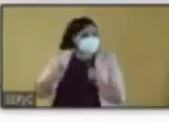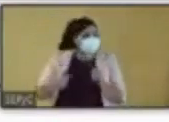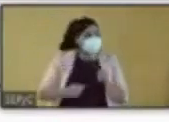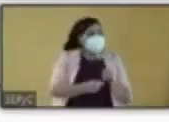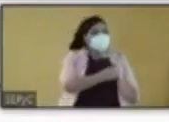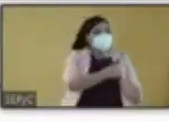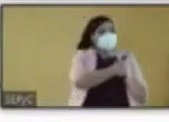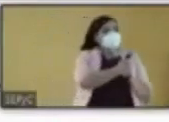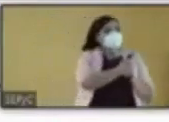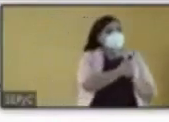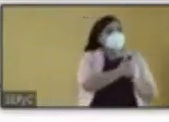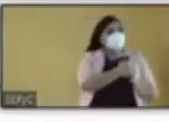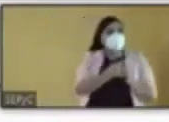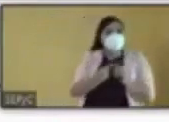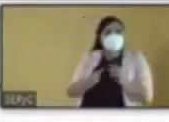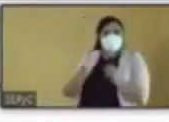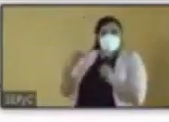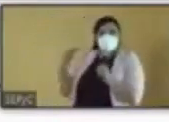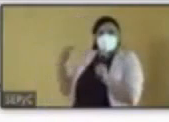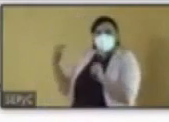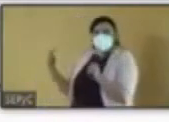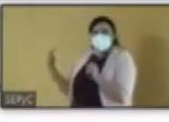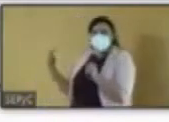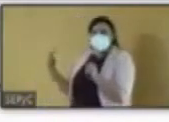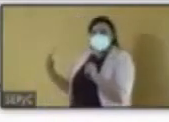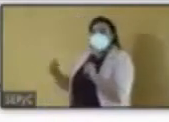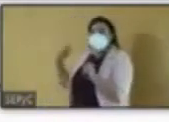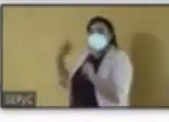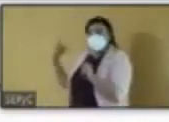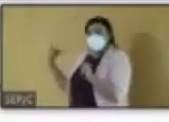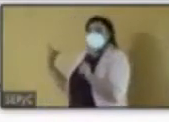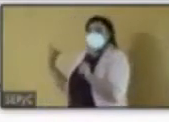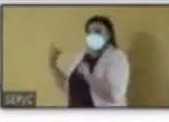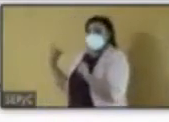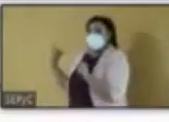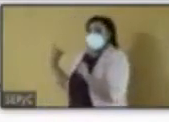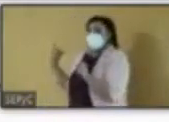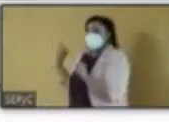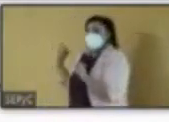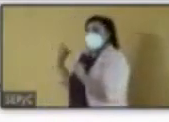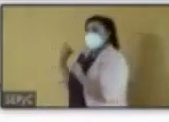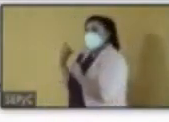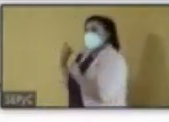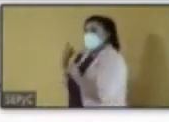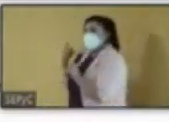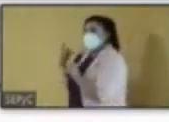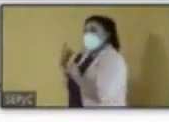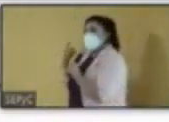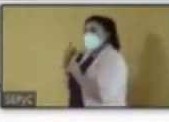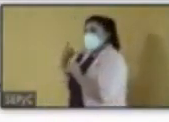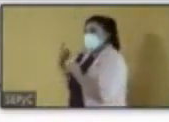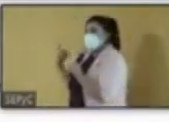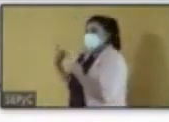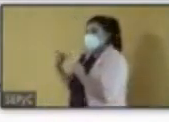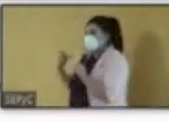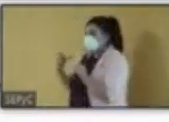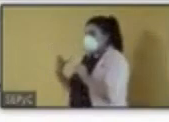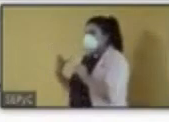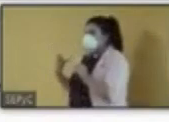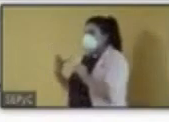esta persona en el supuesto en que nos encontramos tiene 2 plazas. La del mayor ingreso, que fue la que le dio la opción de presentar